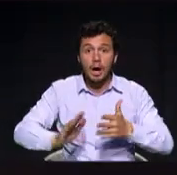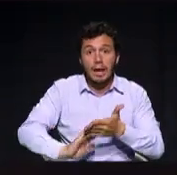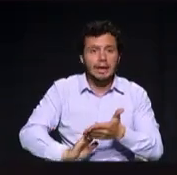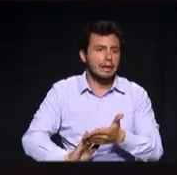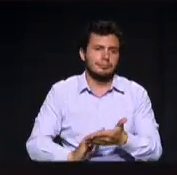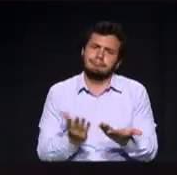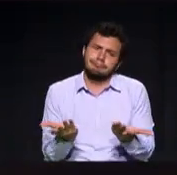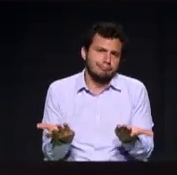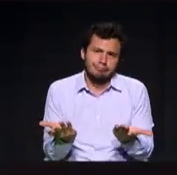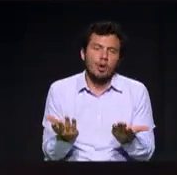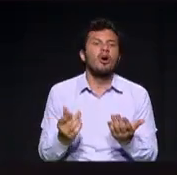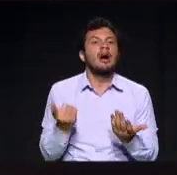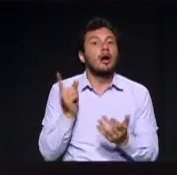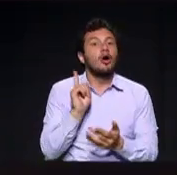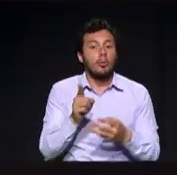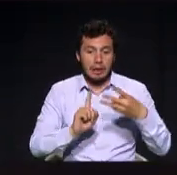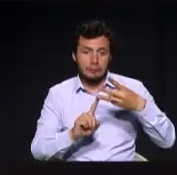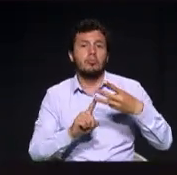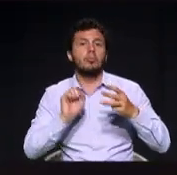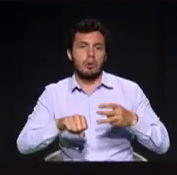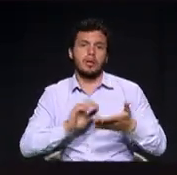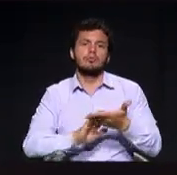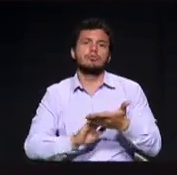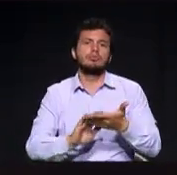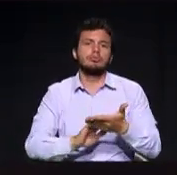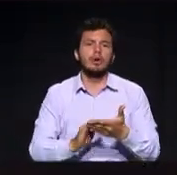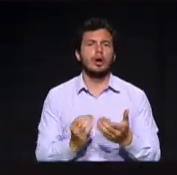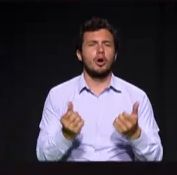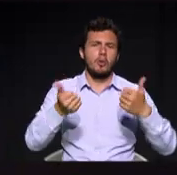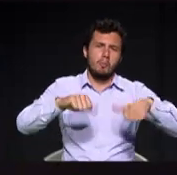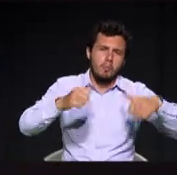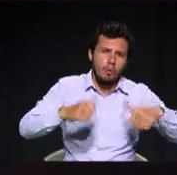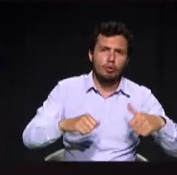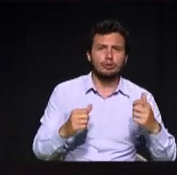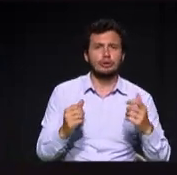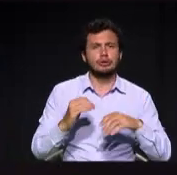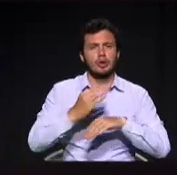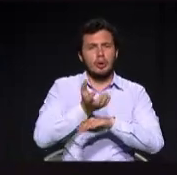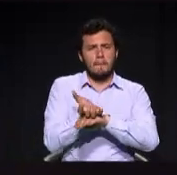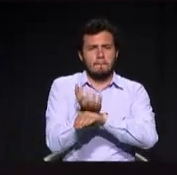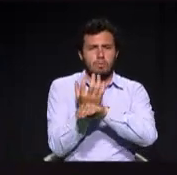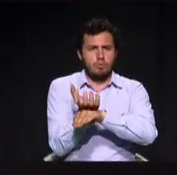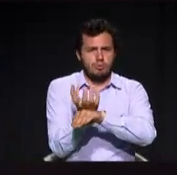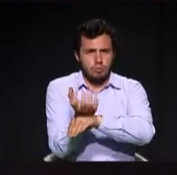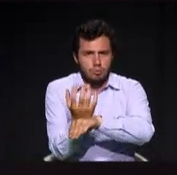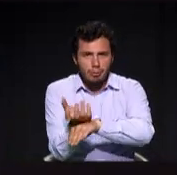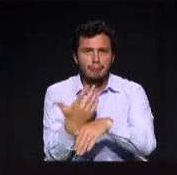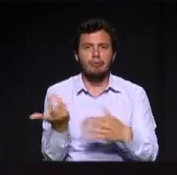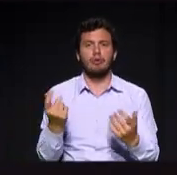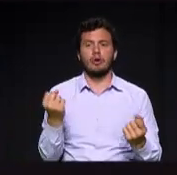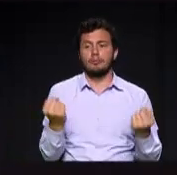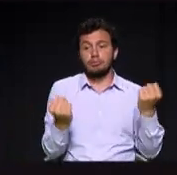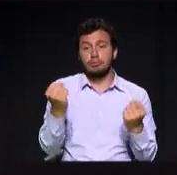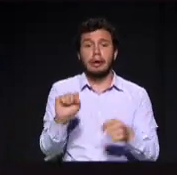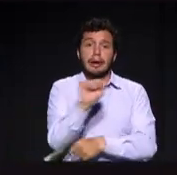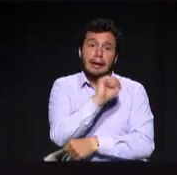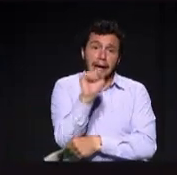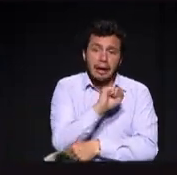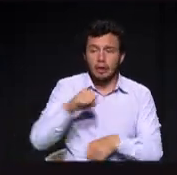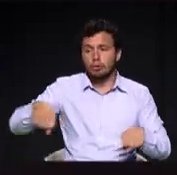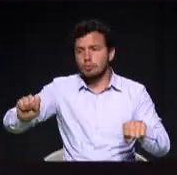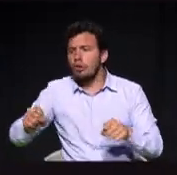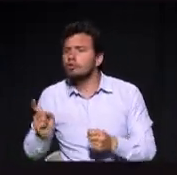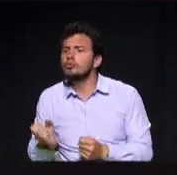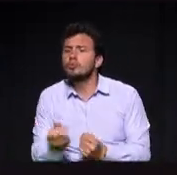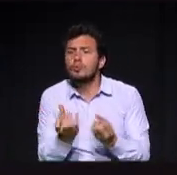como por ejemplo los buses volquetas y camiones viejos fuentes como por ejemplo el número de carros y motocicletas fuentes como las industrias que